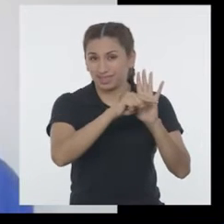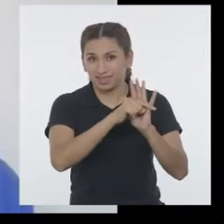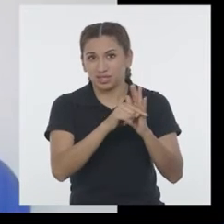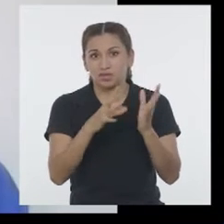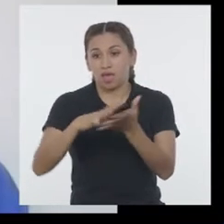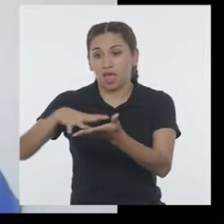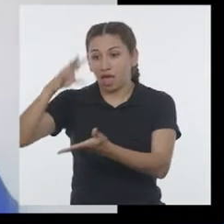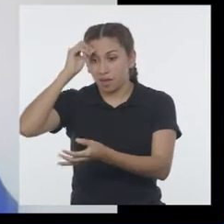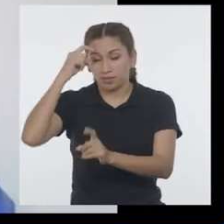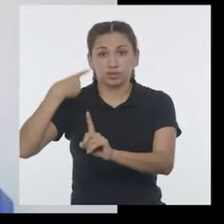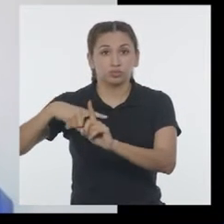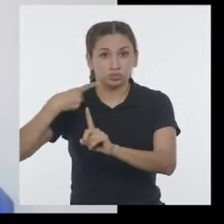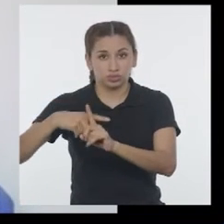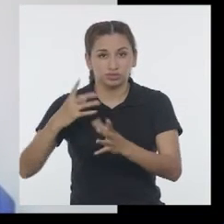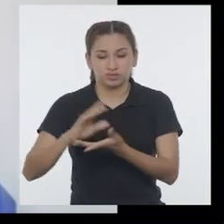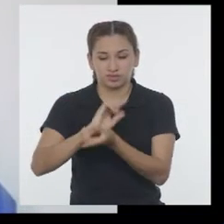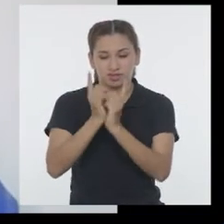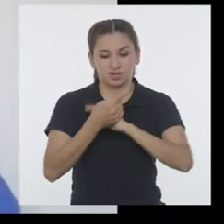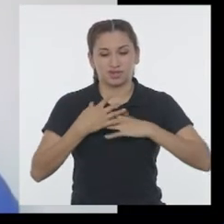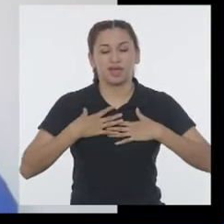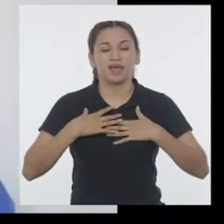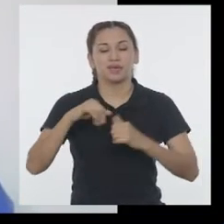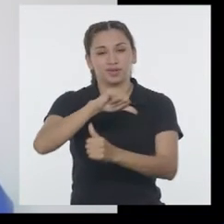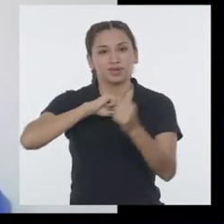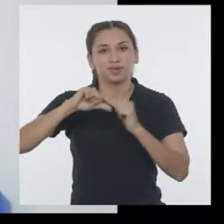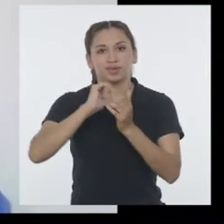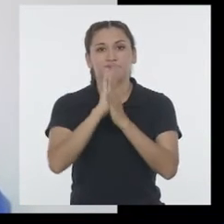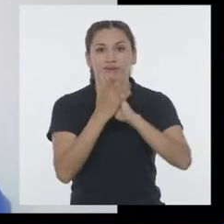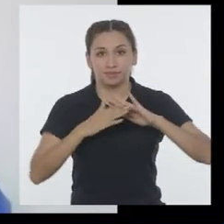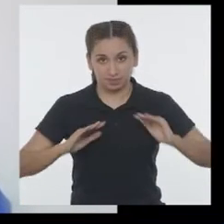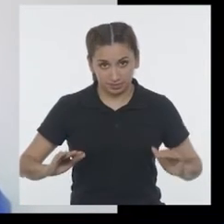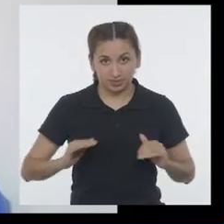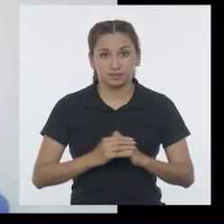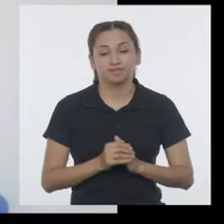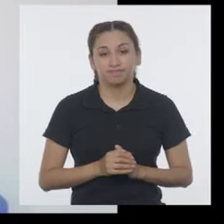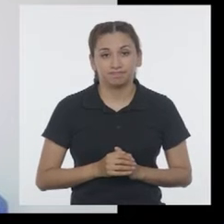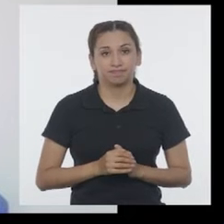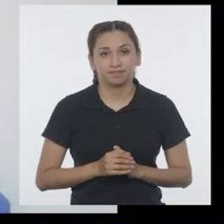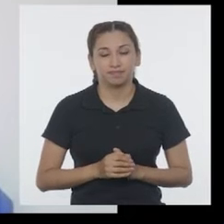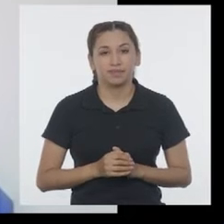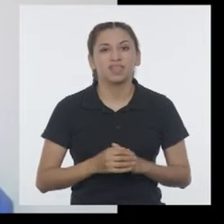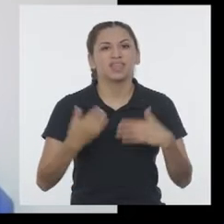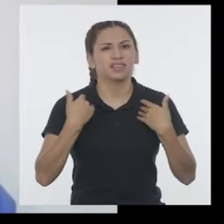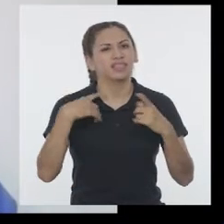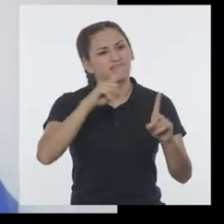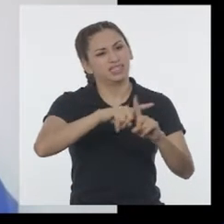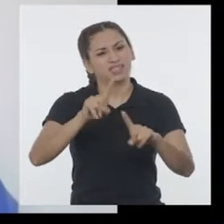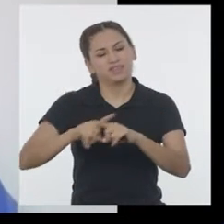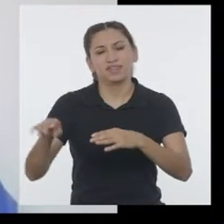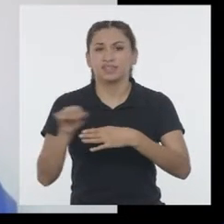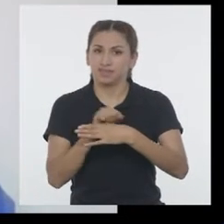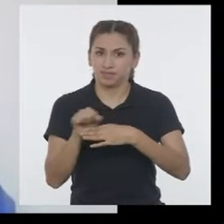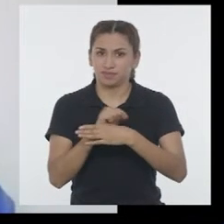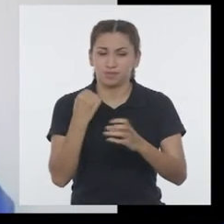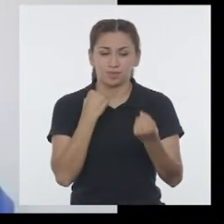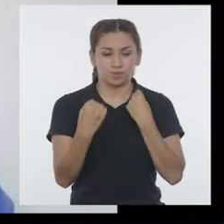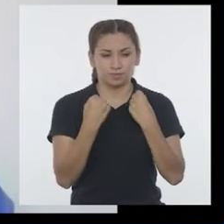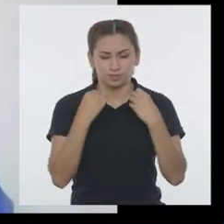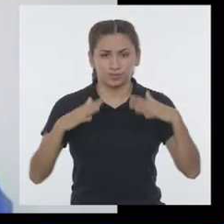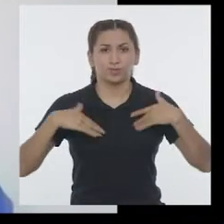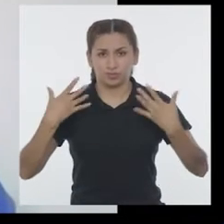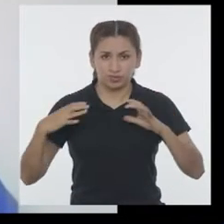por prácticas respetuosas que promuevan una convivencia armoniosa. Hay diversos ejercicios que